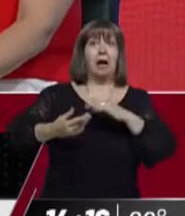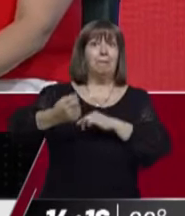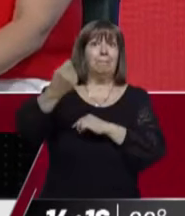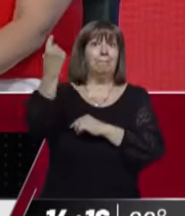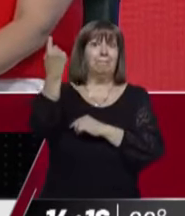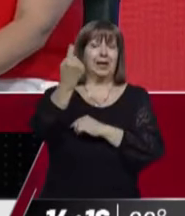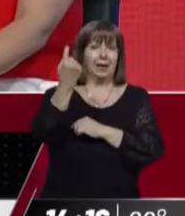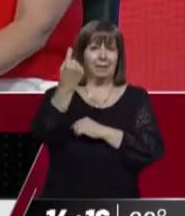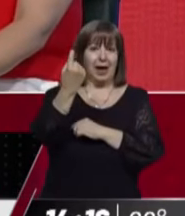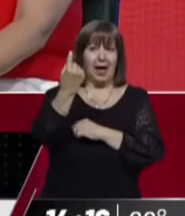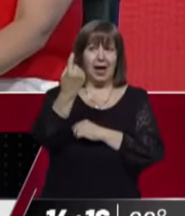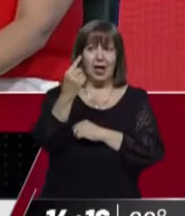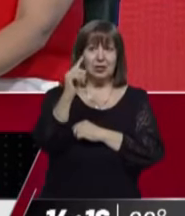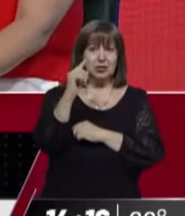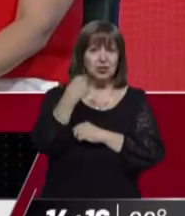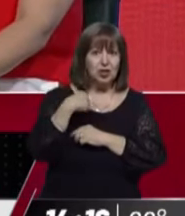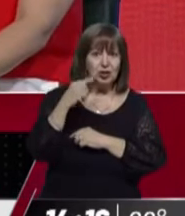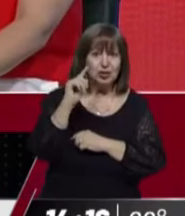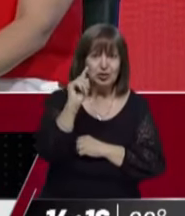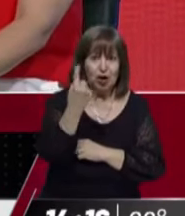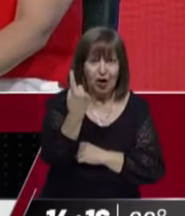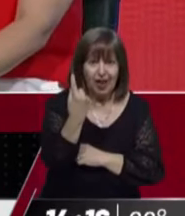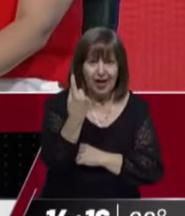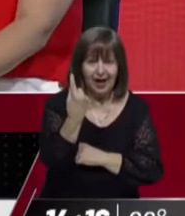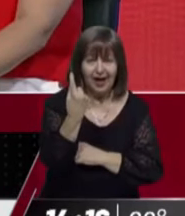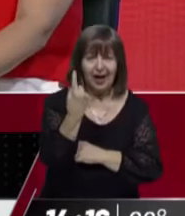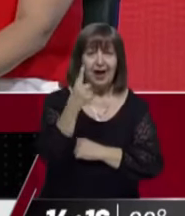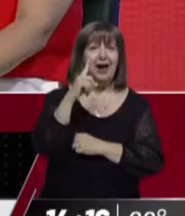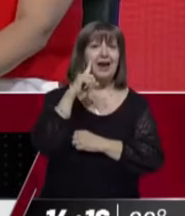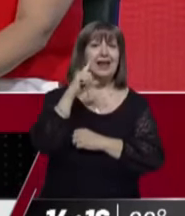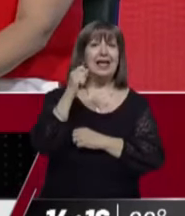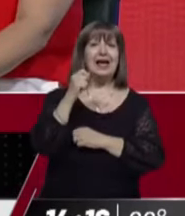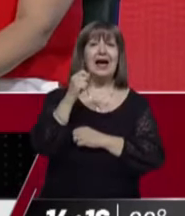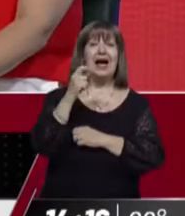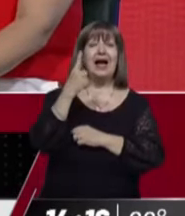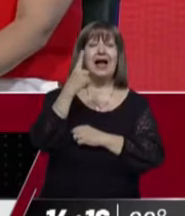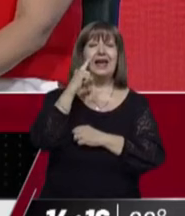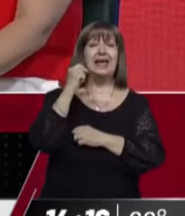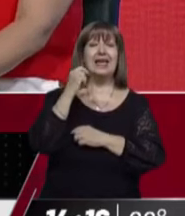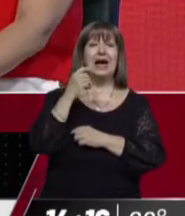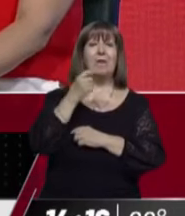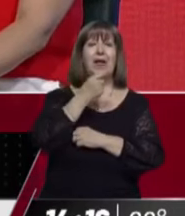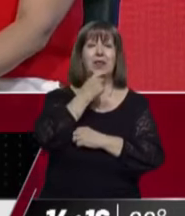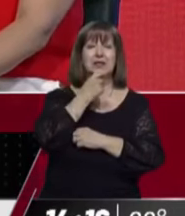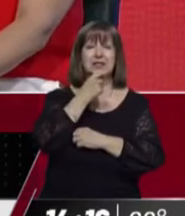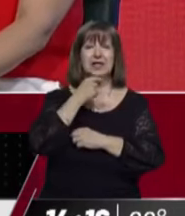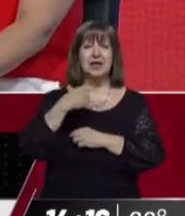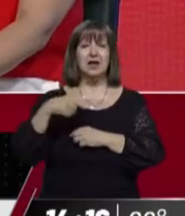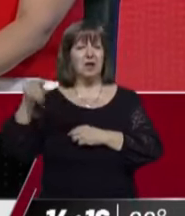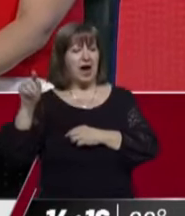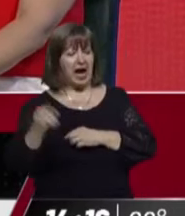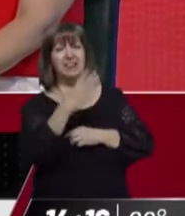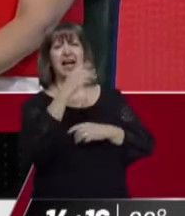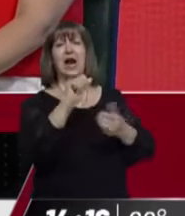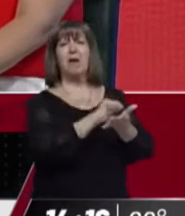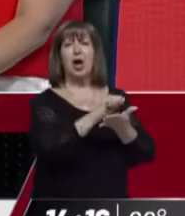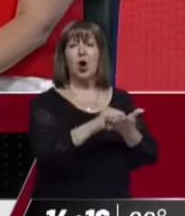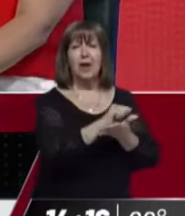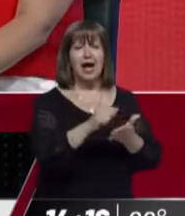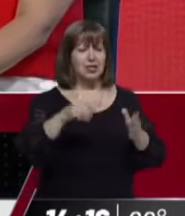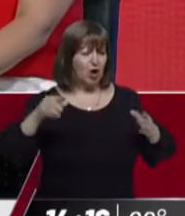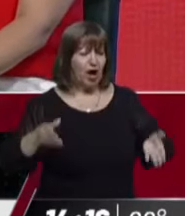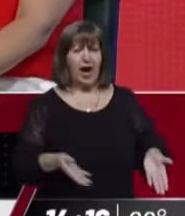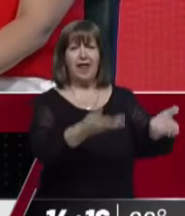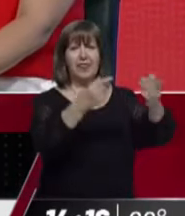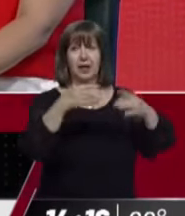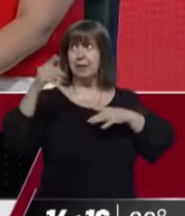yo sola nomás en la Liga Mendocina y nada, me mandaban a lavar los platos, que yo no podía estar ahí, que yo tenía